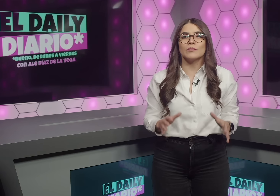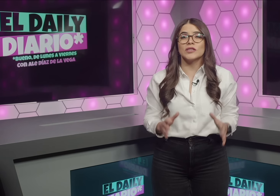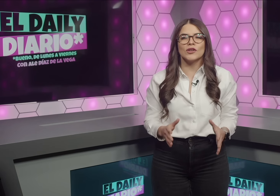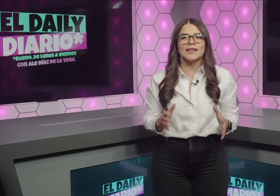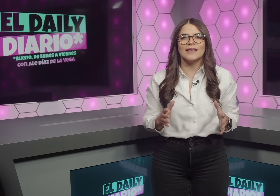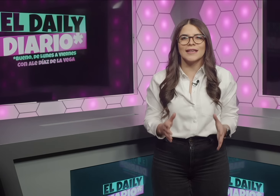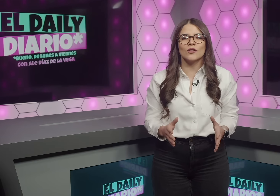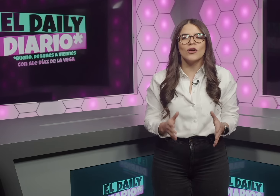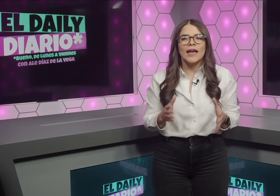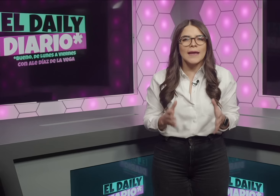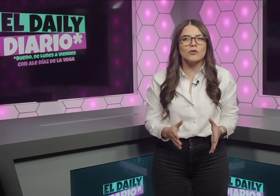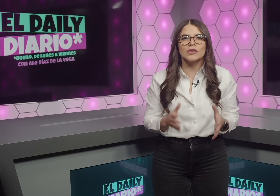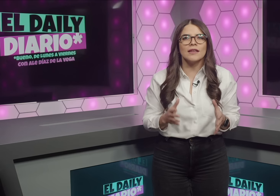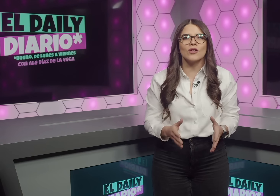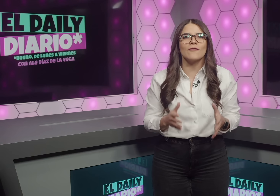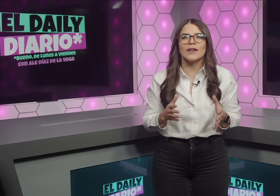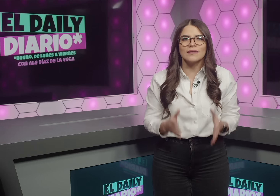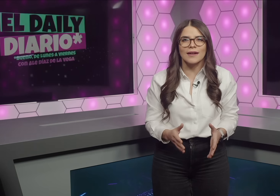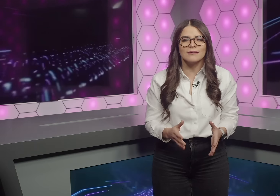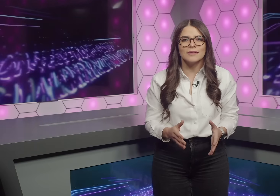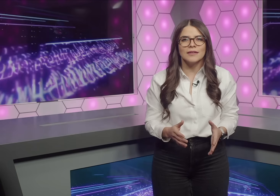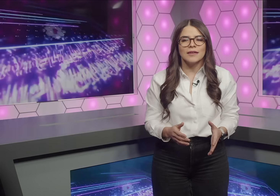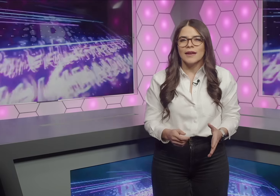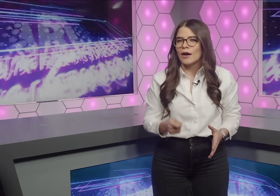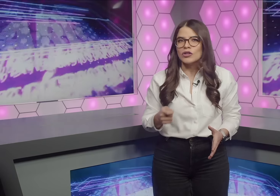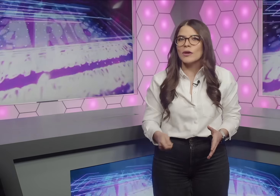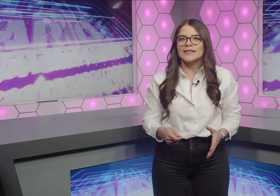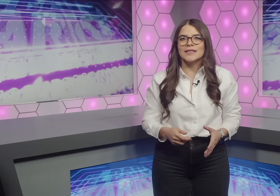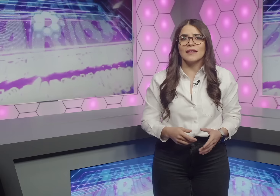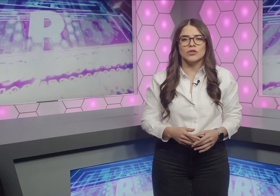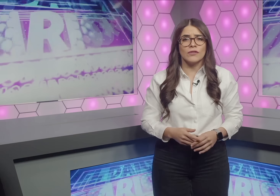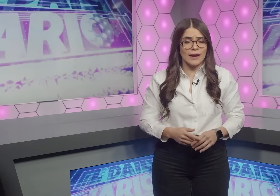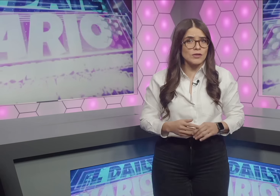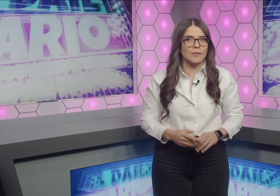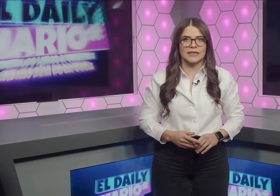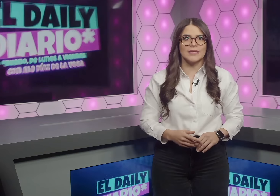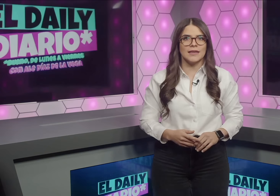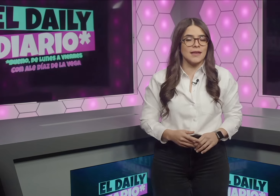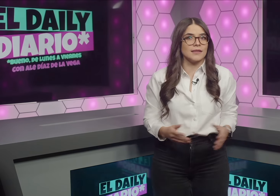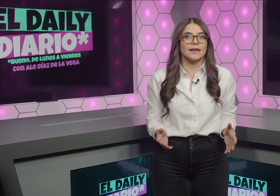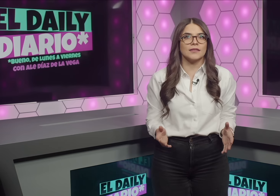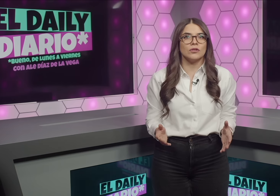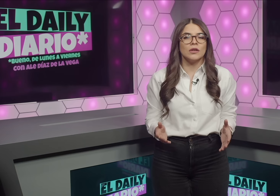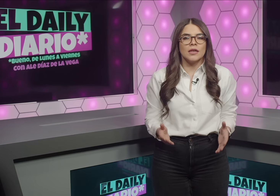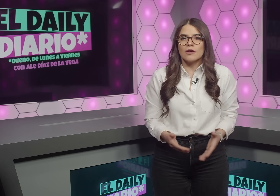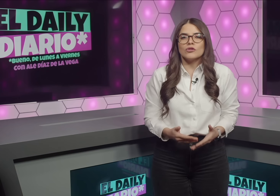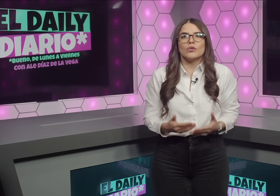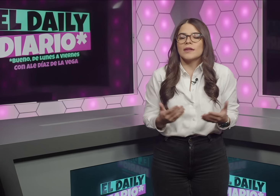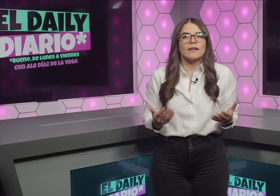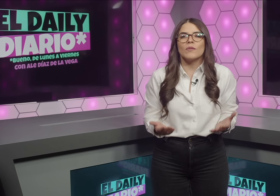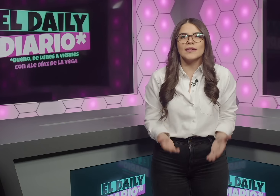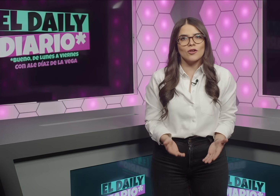mujeres en posiciones de Liderazgo hemos tenido que enfrentar la continua necesidad de justificar nuestra presencia Y en este caso